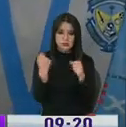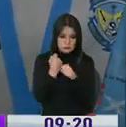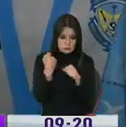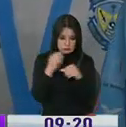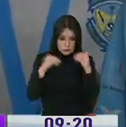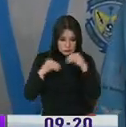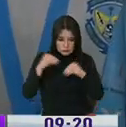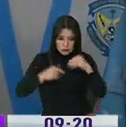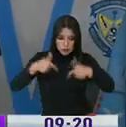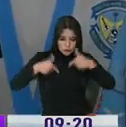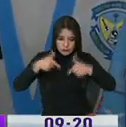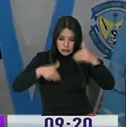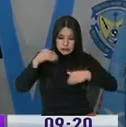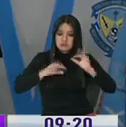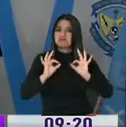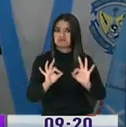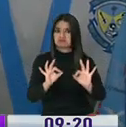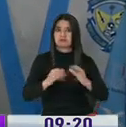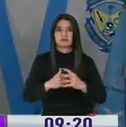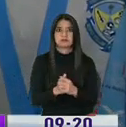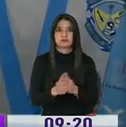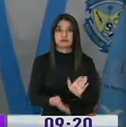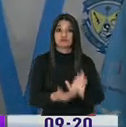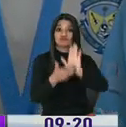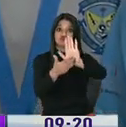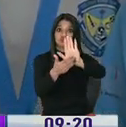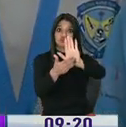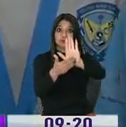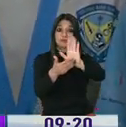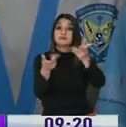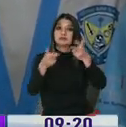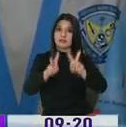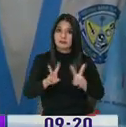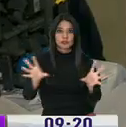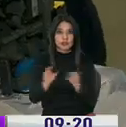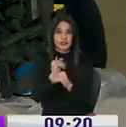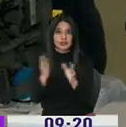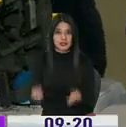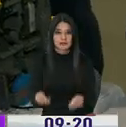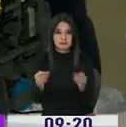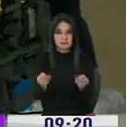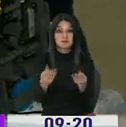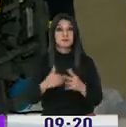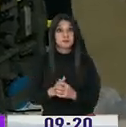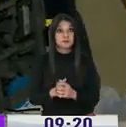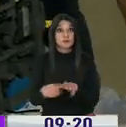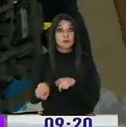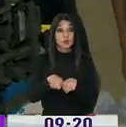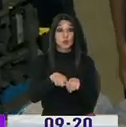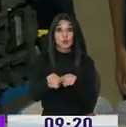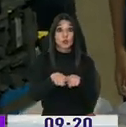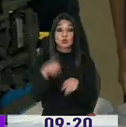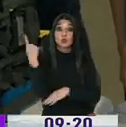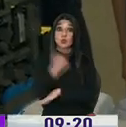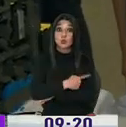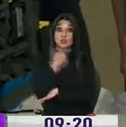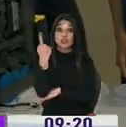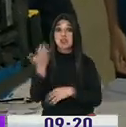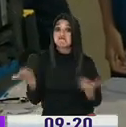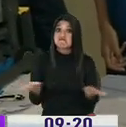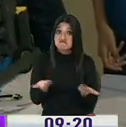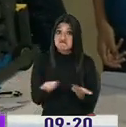armamos el robot, hicimos la presentación STEM y el cuaderno de ingeniería. Este concurso, que duró un día, tuvo